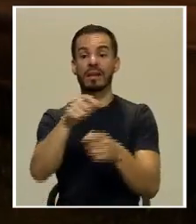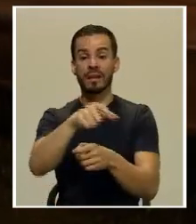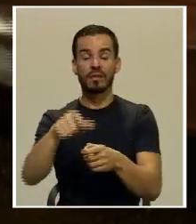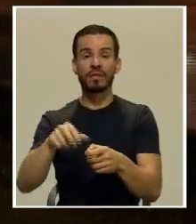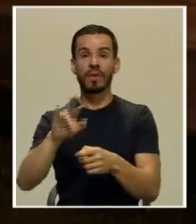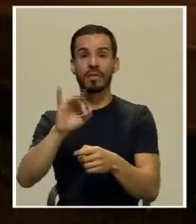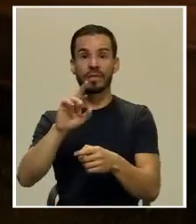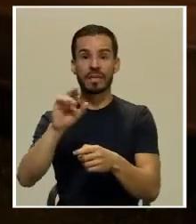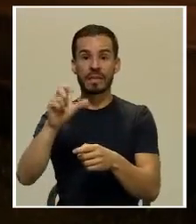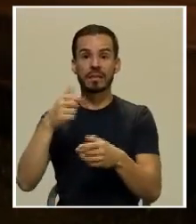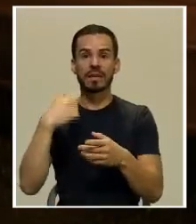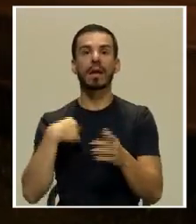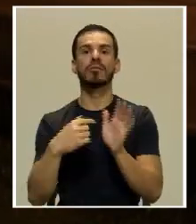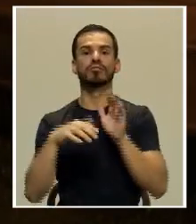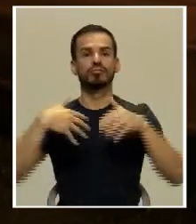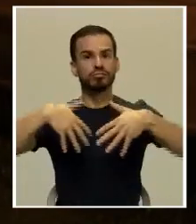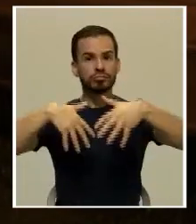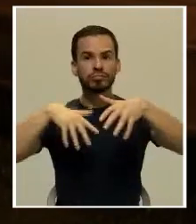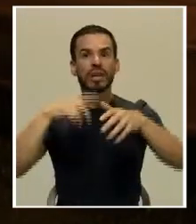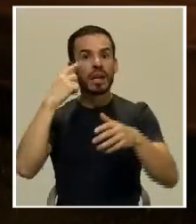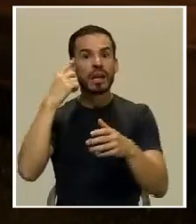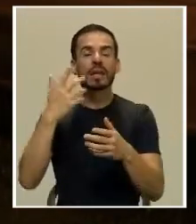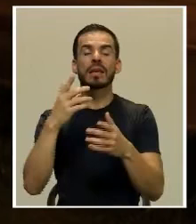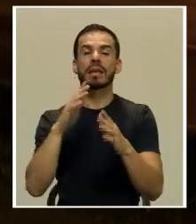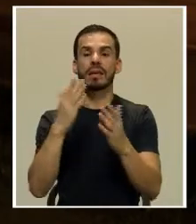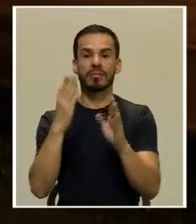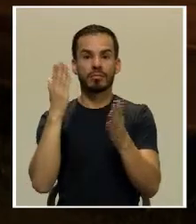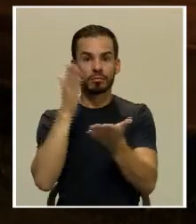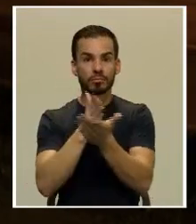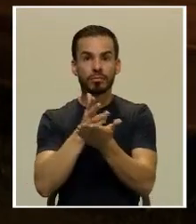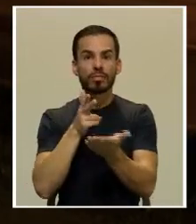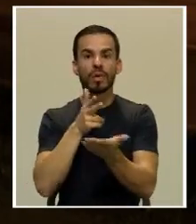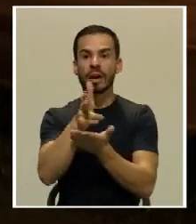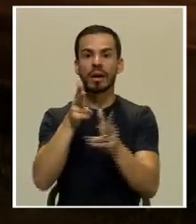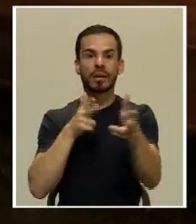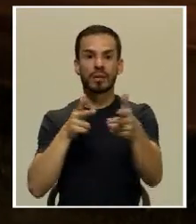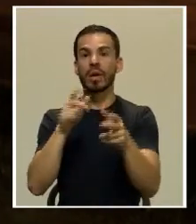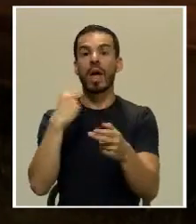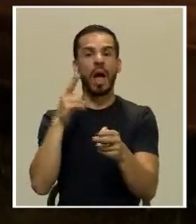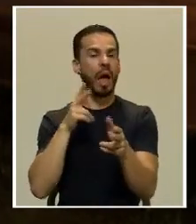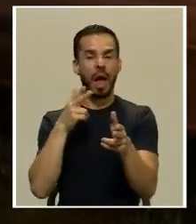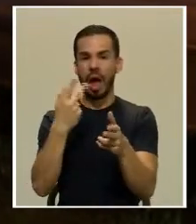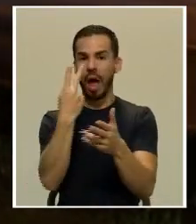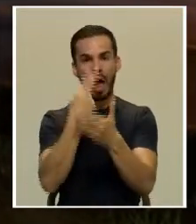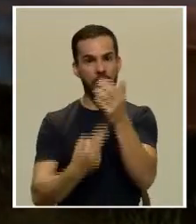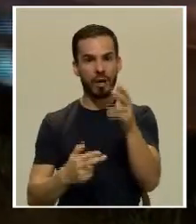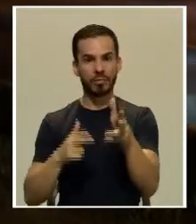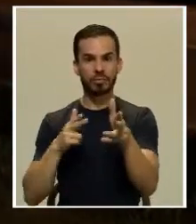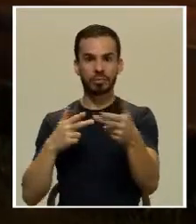se manifestaron y bloquearon ambos sentidos, tanto en el sentido San José Alajuela como San José